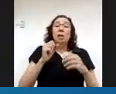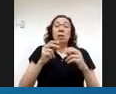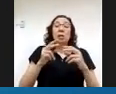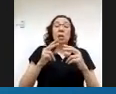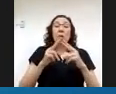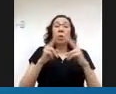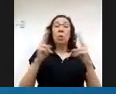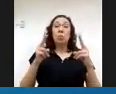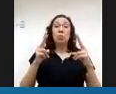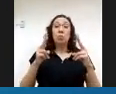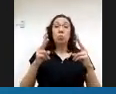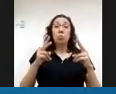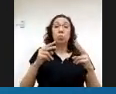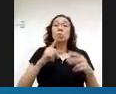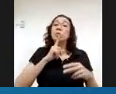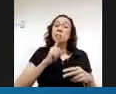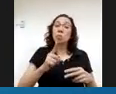y por esa razón,